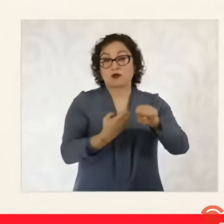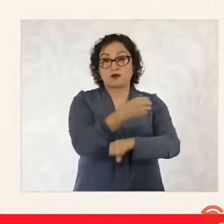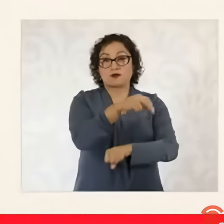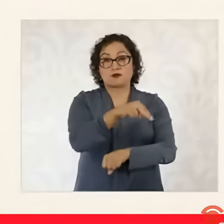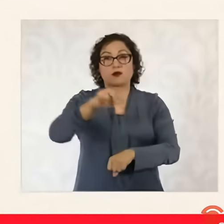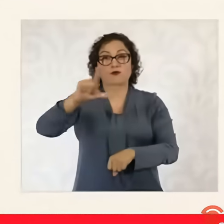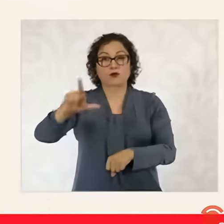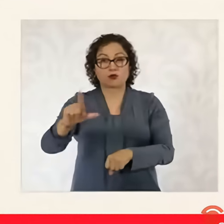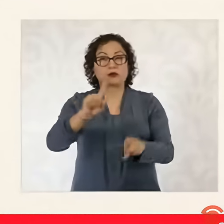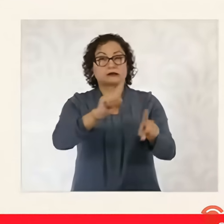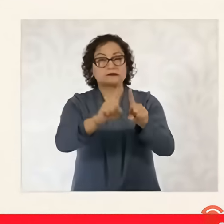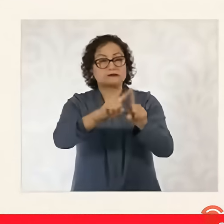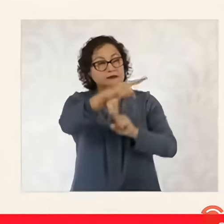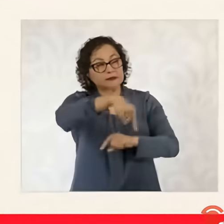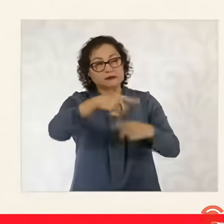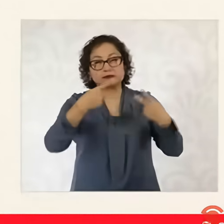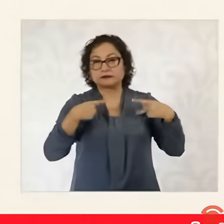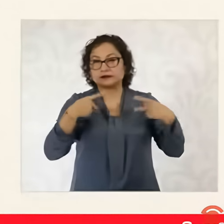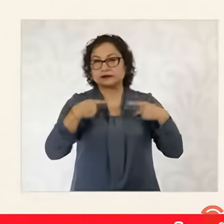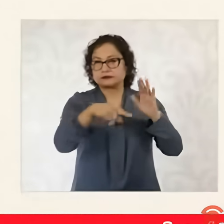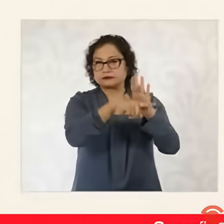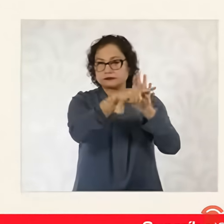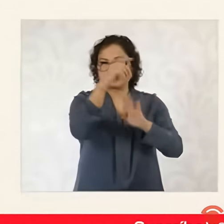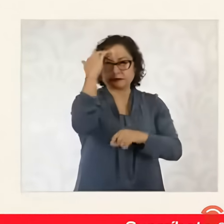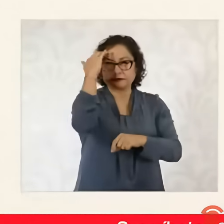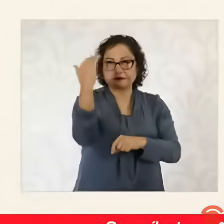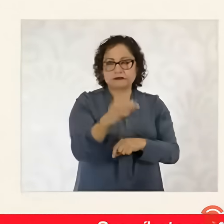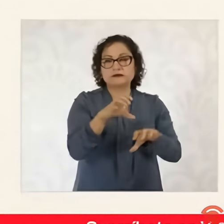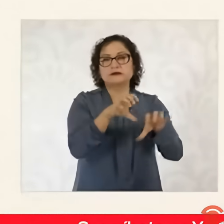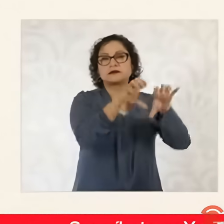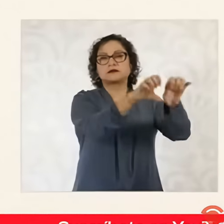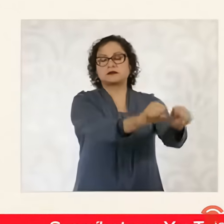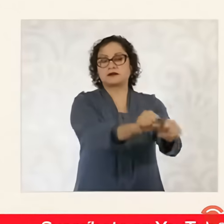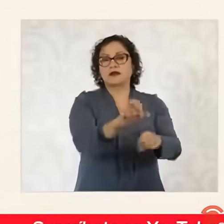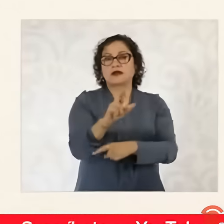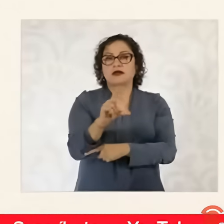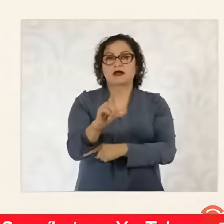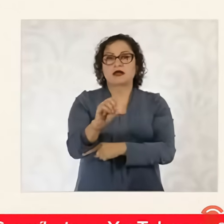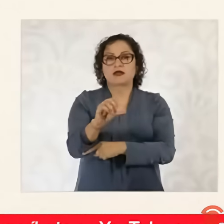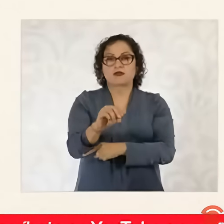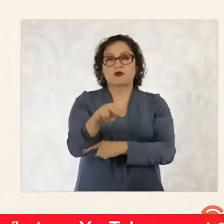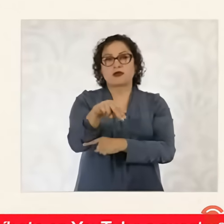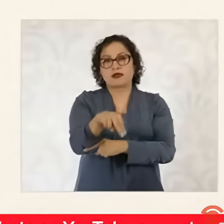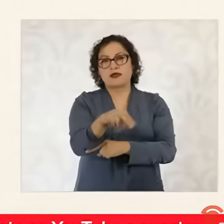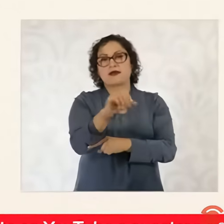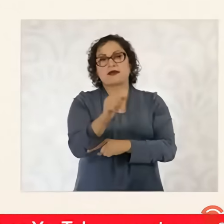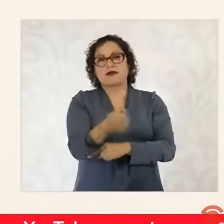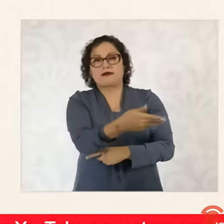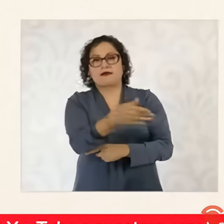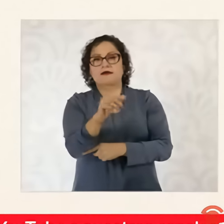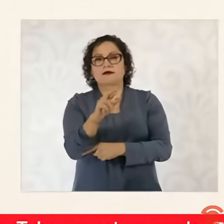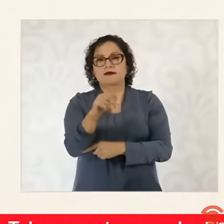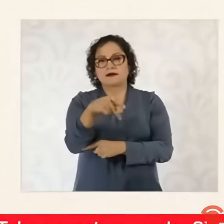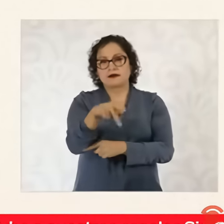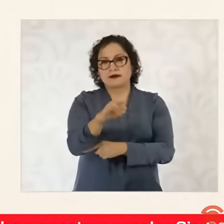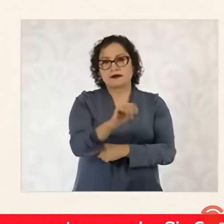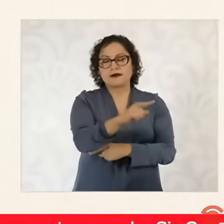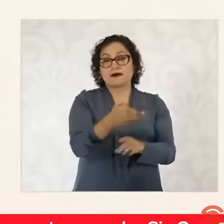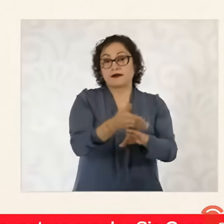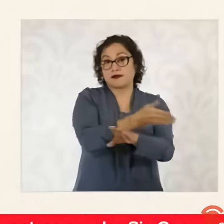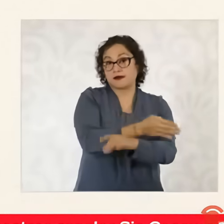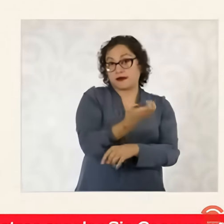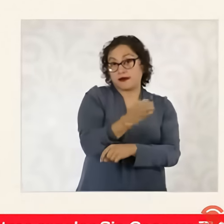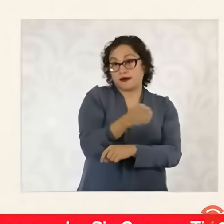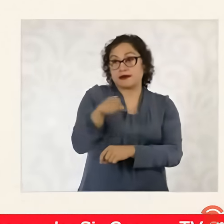violencia en la entidad, entre ellas la de Ricardo N., alias El Ricky, en febrero, identificado por la Secretaría de la